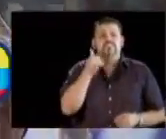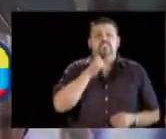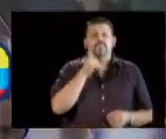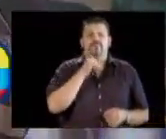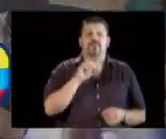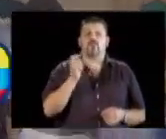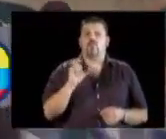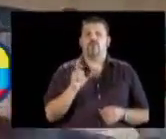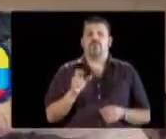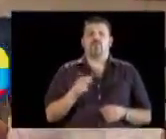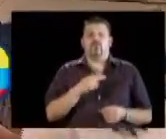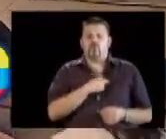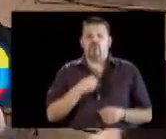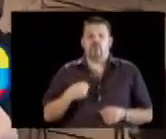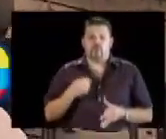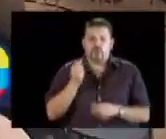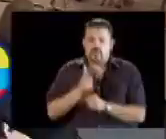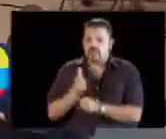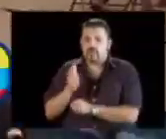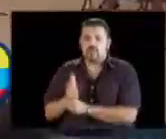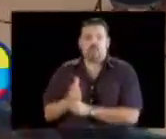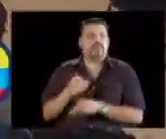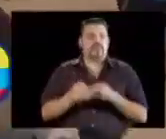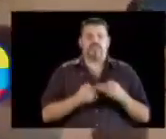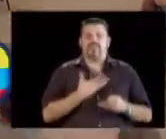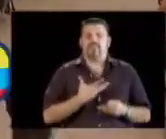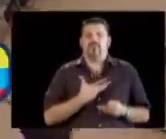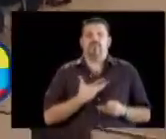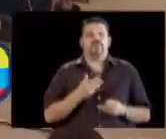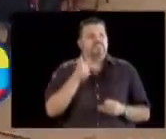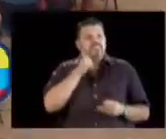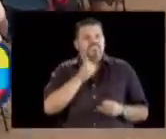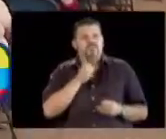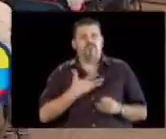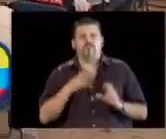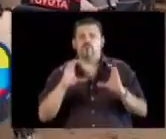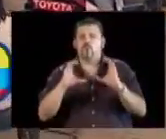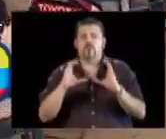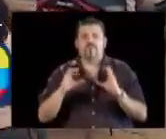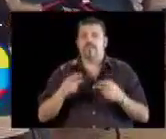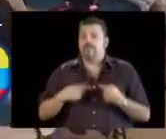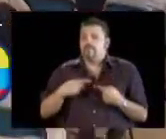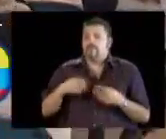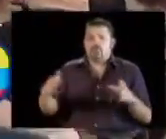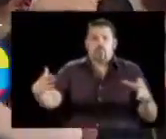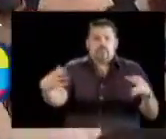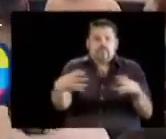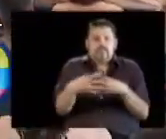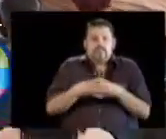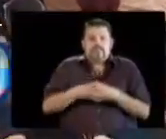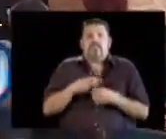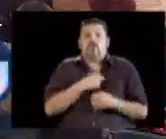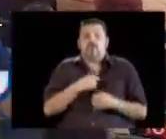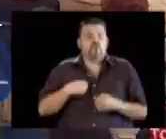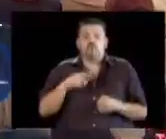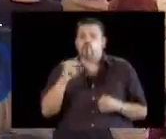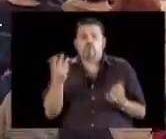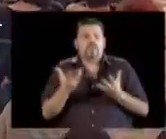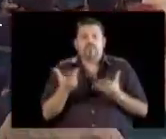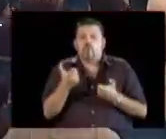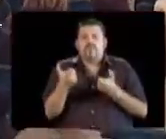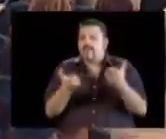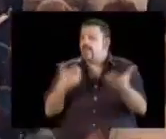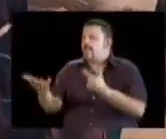tengan en cuenta que cada vez que entregamos un producto al menudeo, tenemos que cuidar a nuestros clientes. porque en OmniLife no perseguimos dinero,